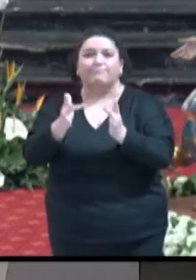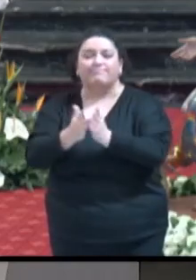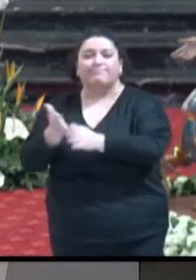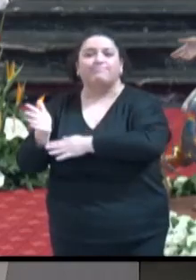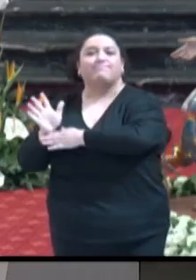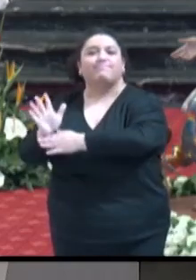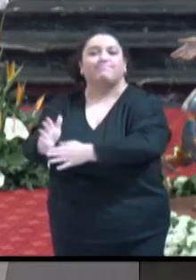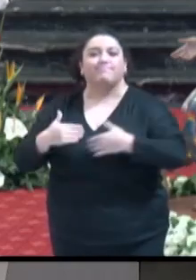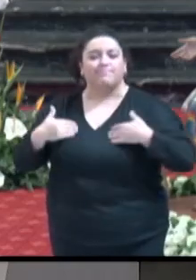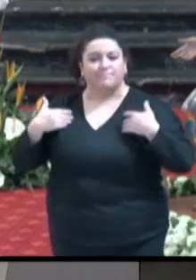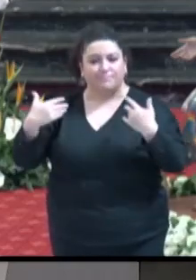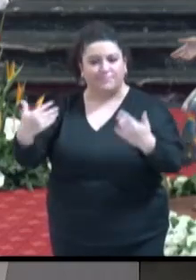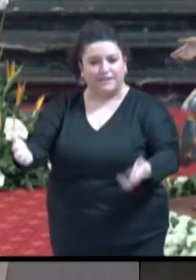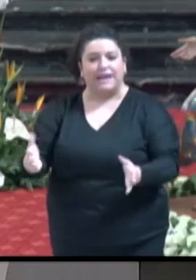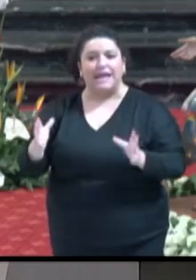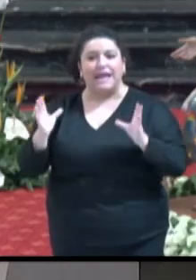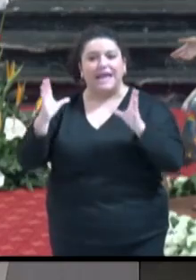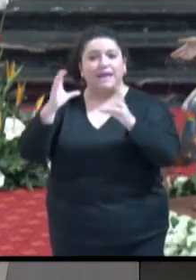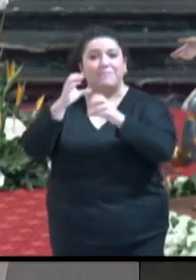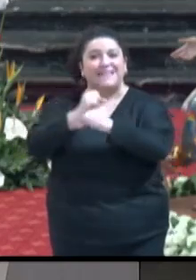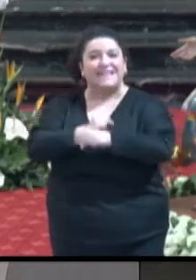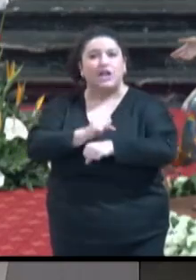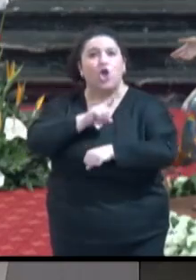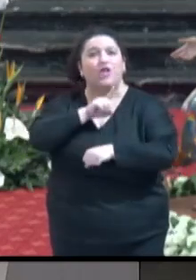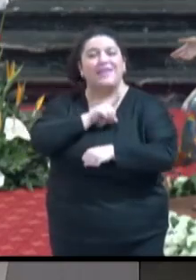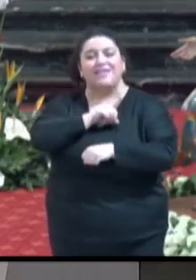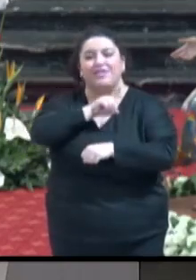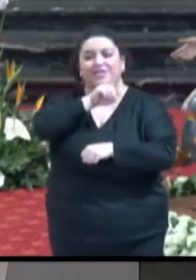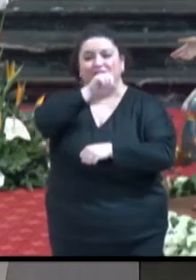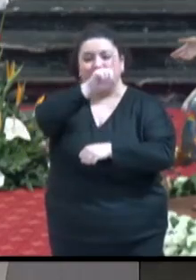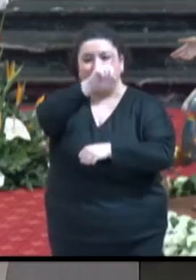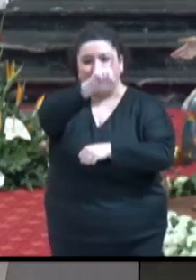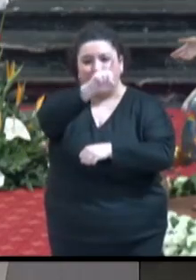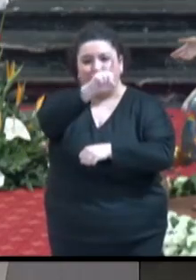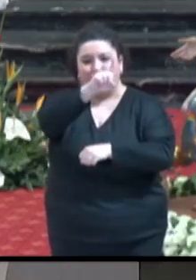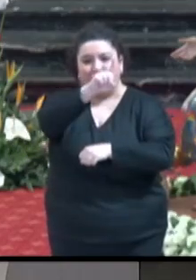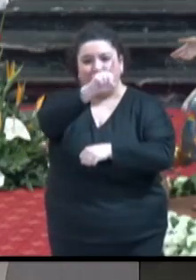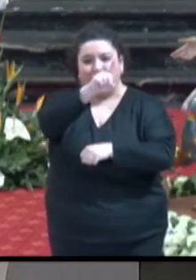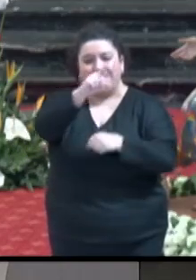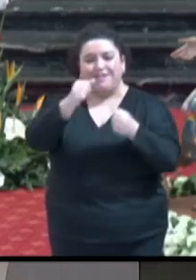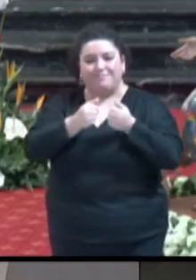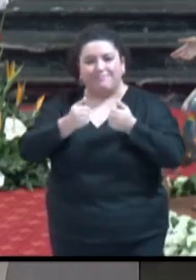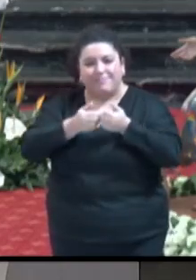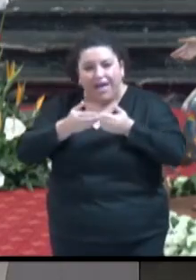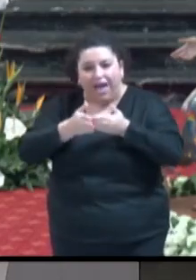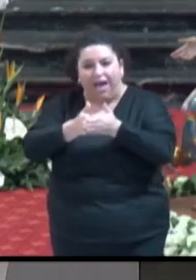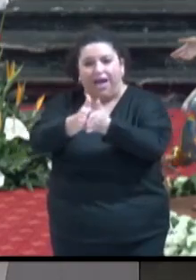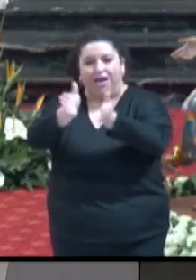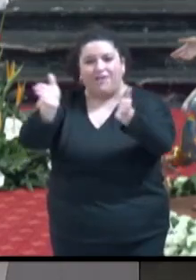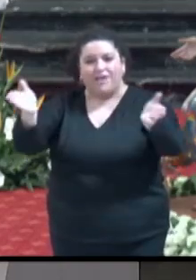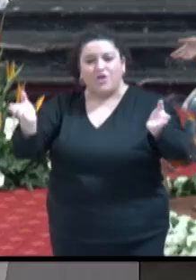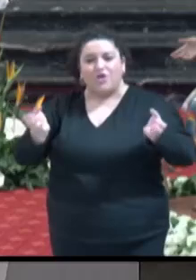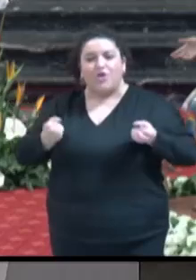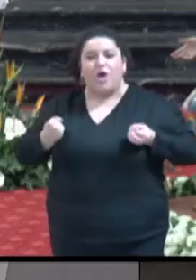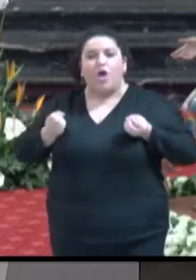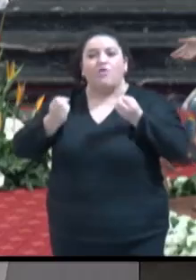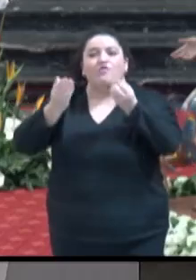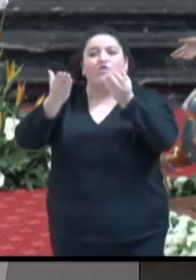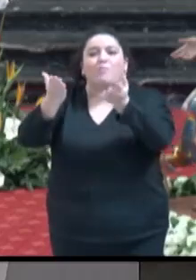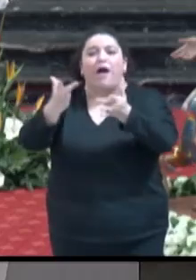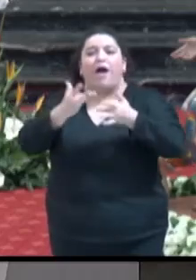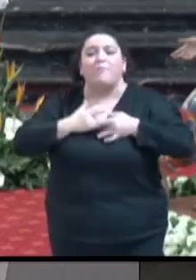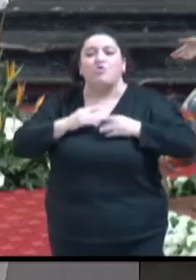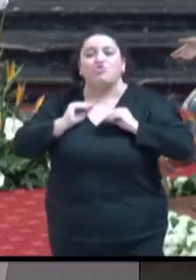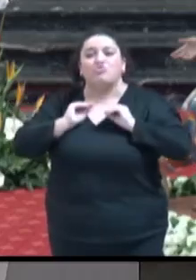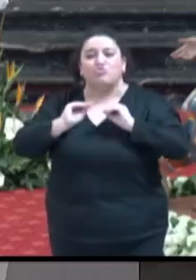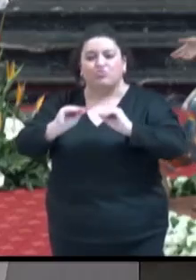ahora el misterio de Dios y ha abierto su intimidad nos ha comunicado su amor y nos lo